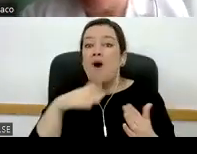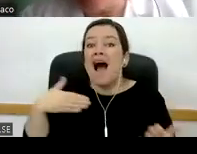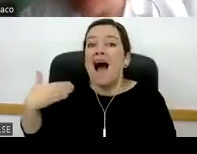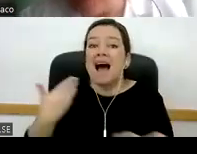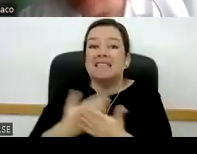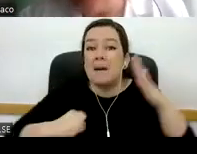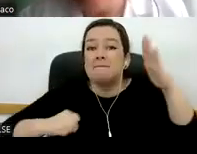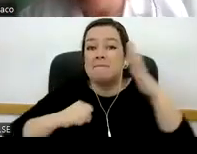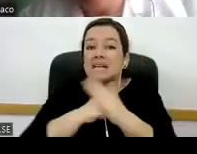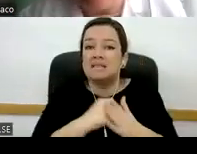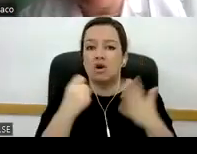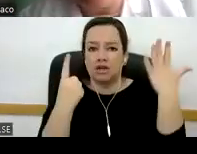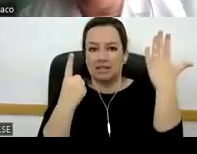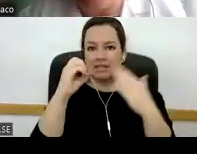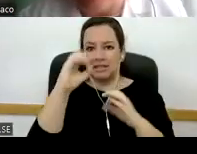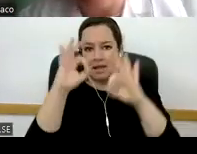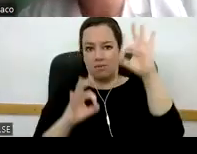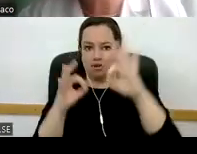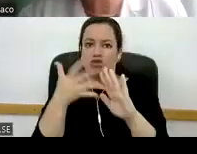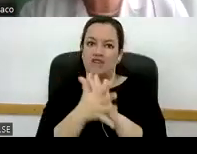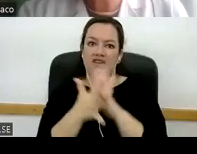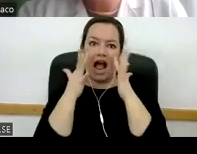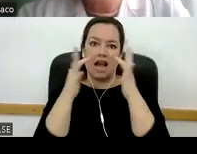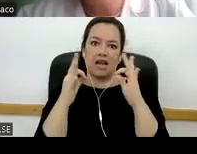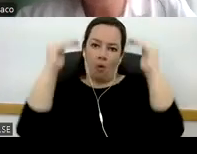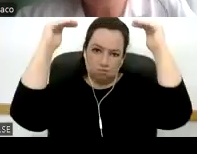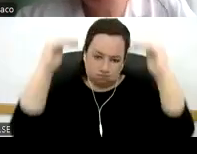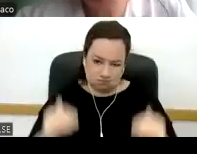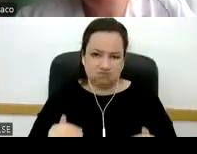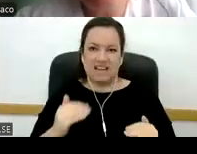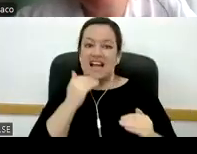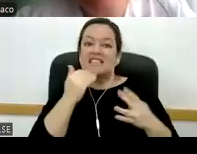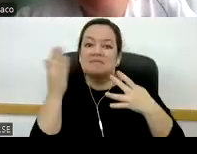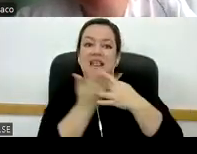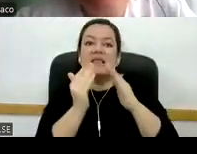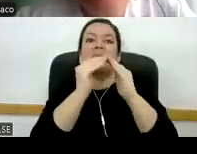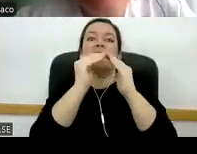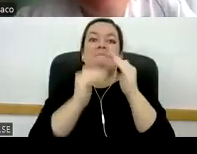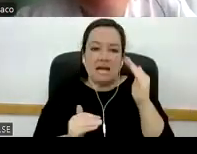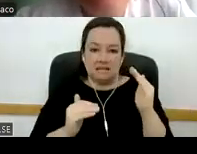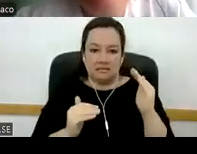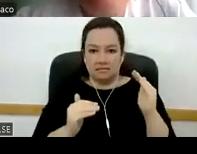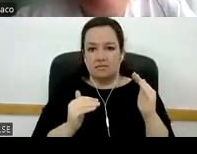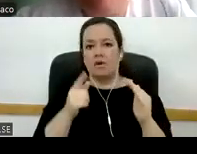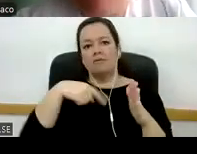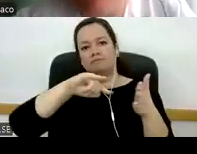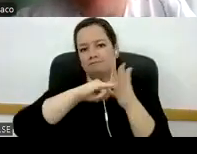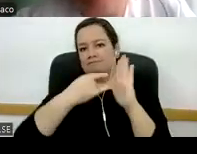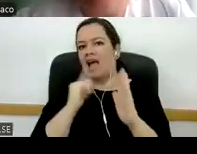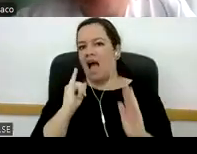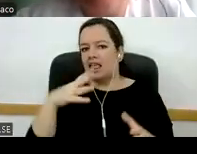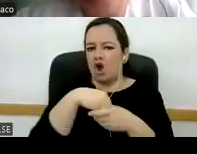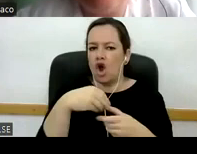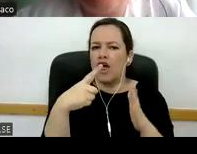60%, casi 2/3 del riesgo total. Entonces, tenemos algunas armas dentro de la